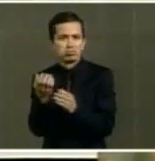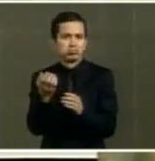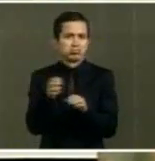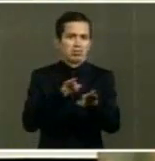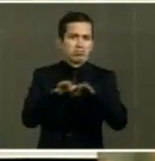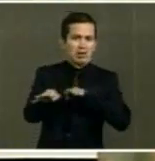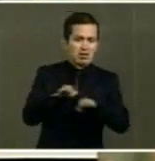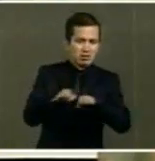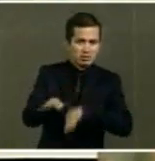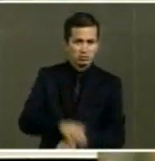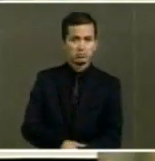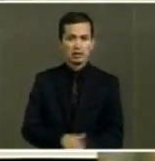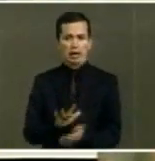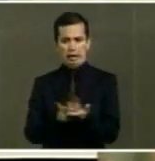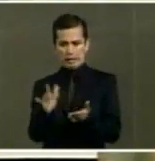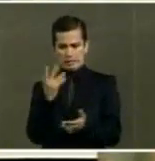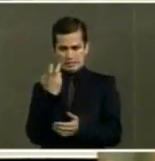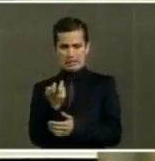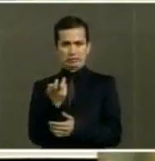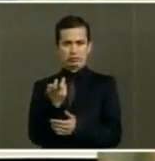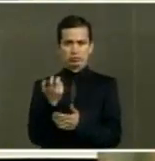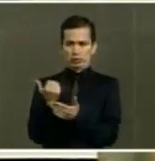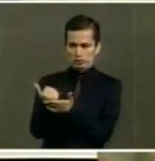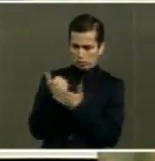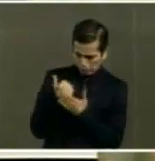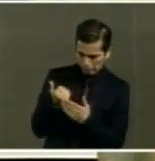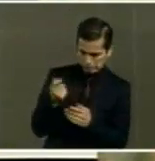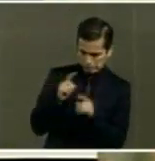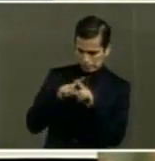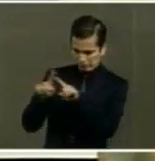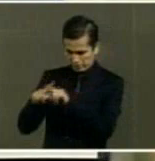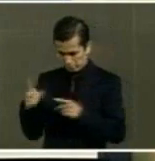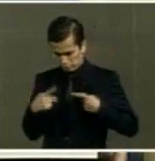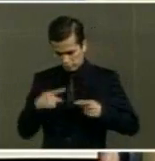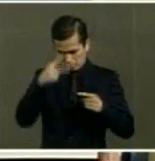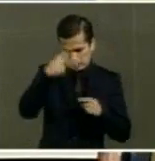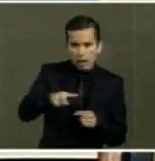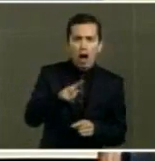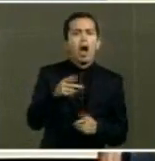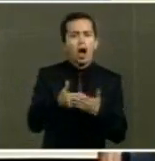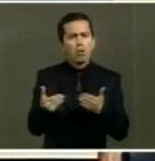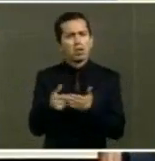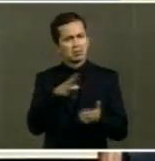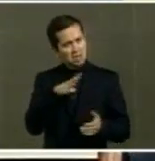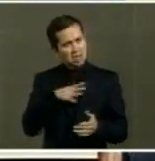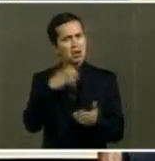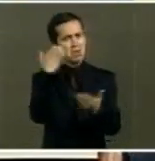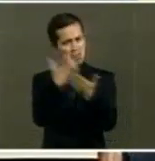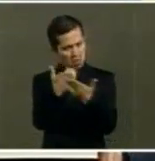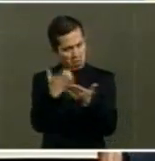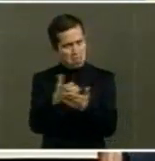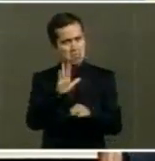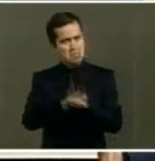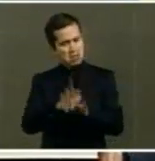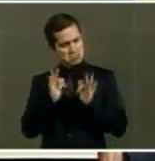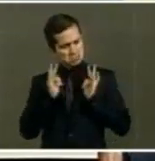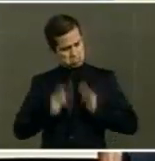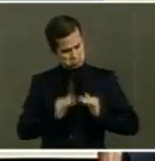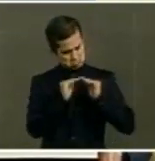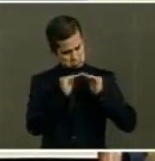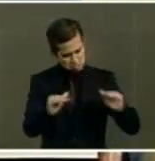hoy tenemos finanzas públicas sanas y un sistema financiero sólido. Ello nos permite afrontar